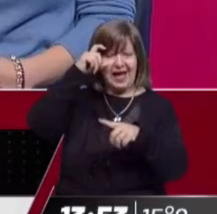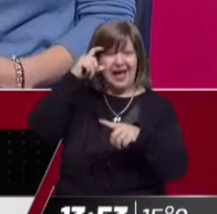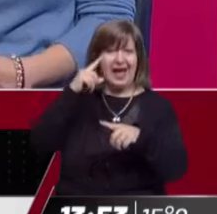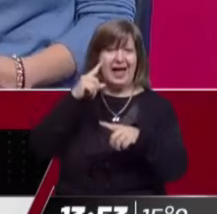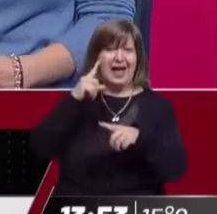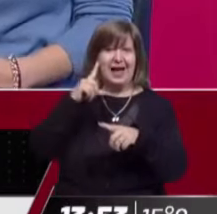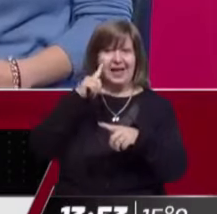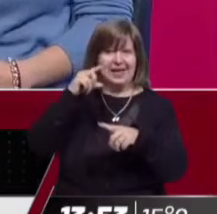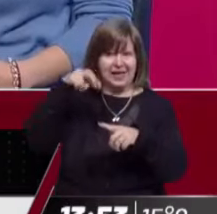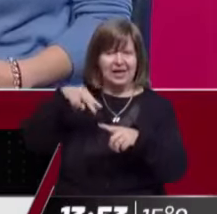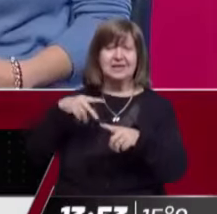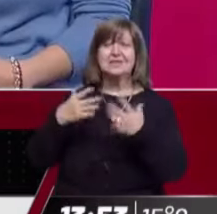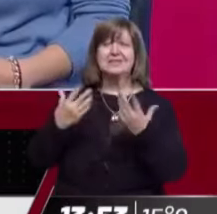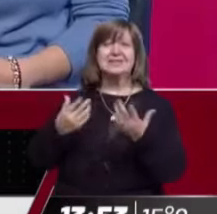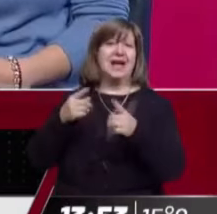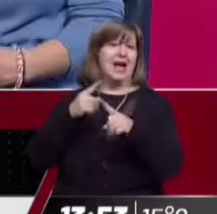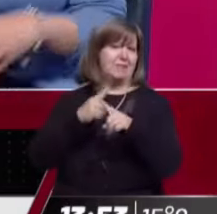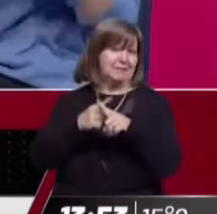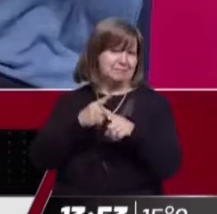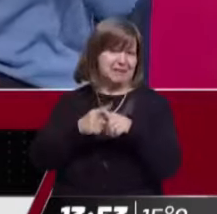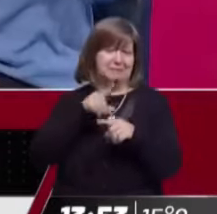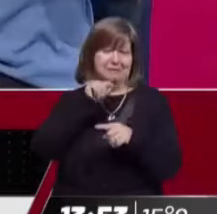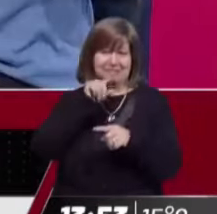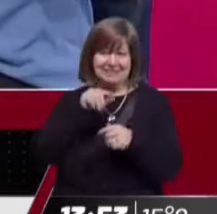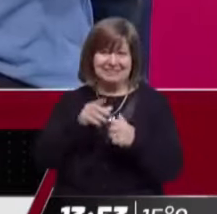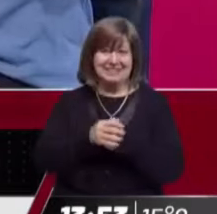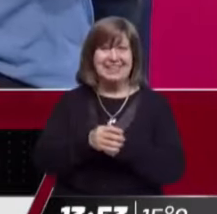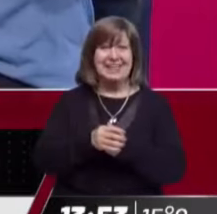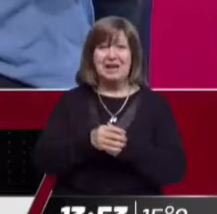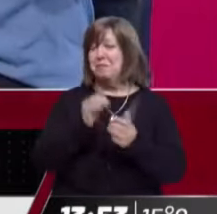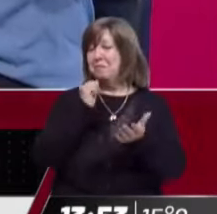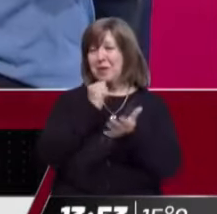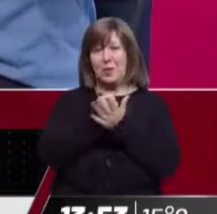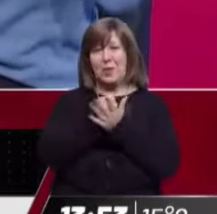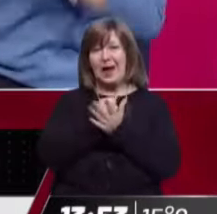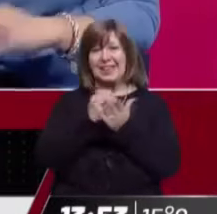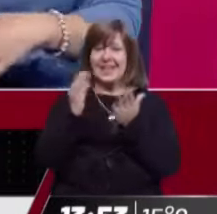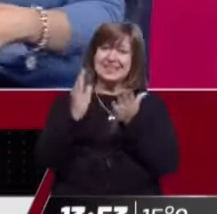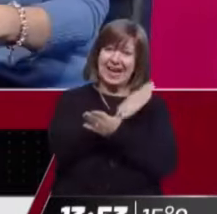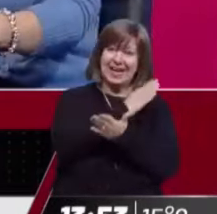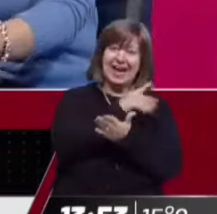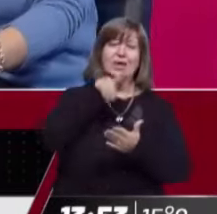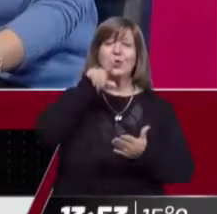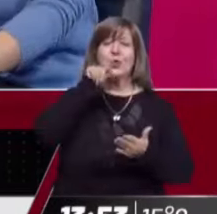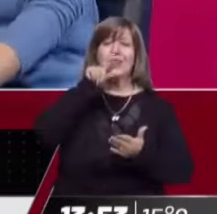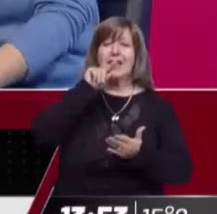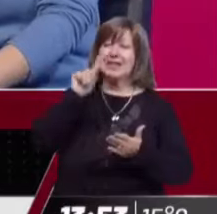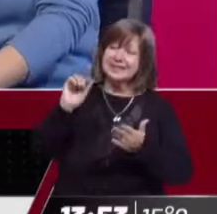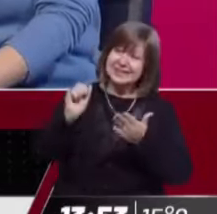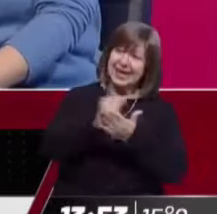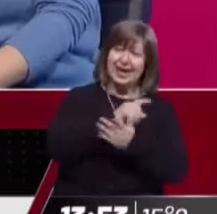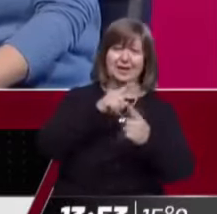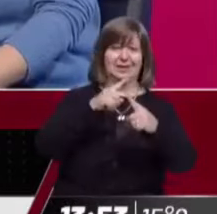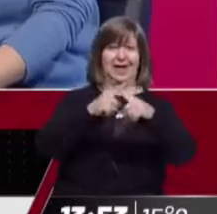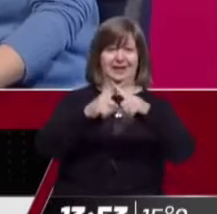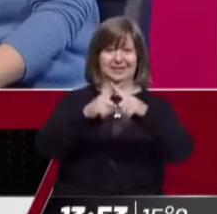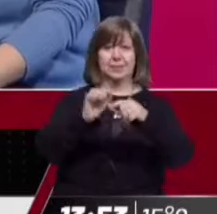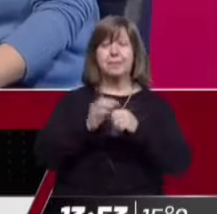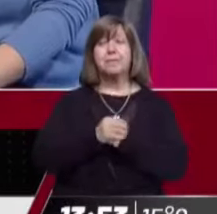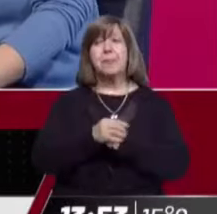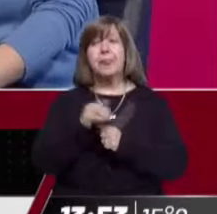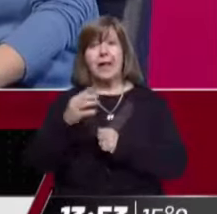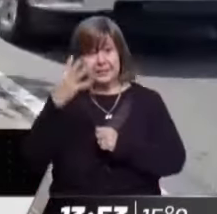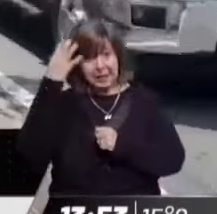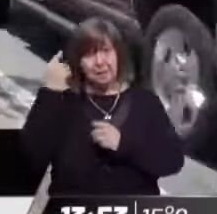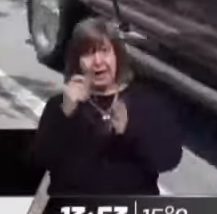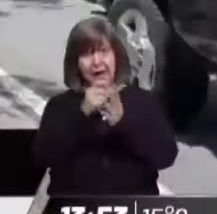compañías telefónicas en Argentina, así que imagínate, sí. Son marcas que cuestan despegarse, ¿no? Bueno,